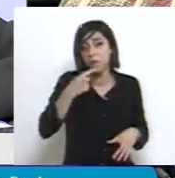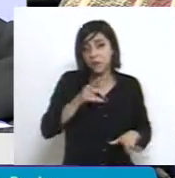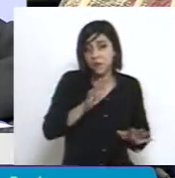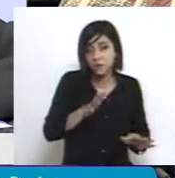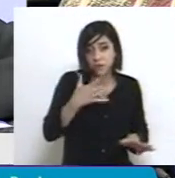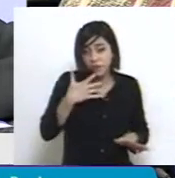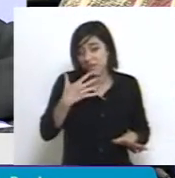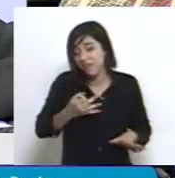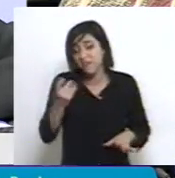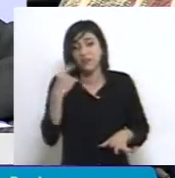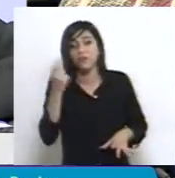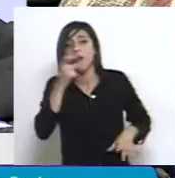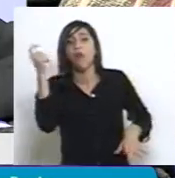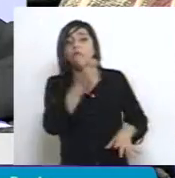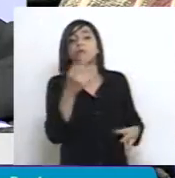deberíamos responderle